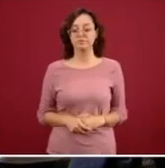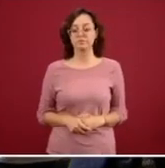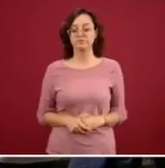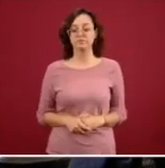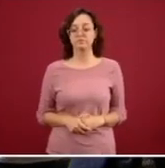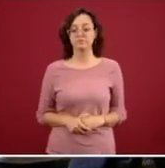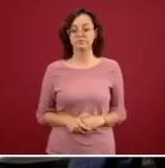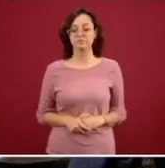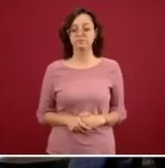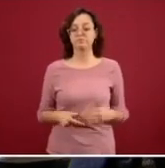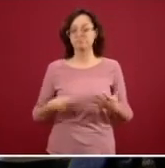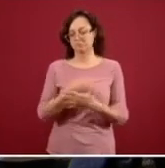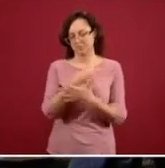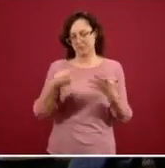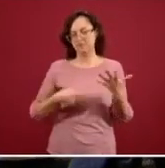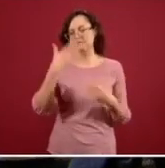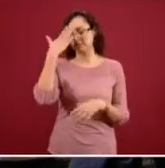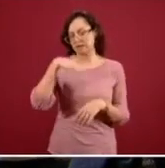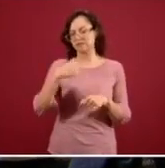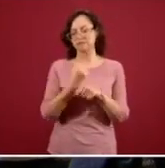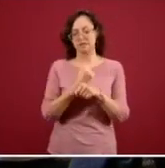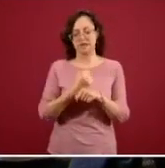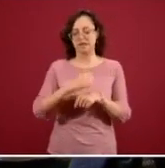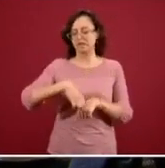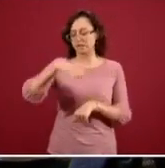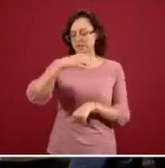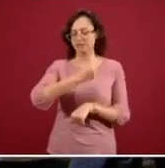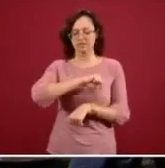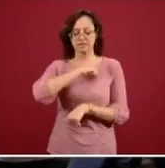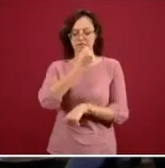bien conocidos, los vamos a poner en la página. Hay un límite de edad, estar